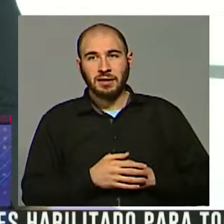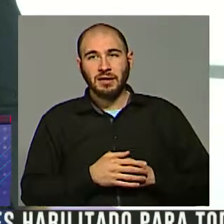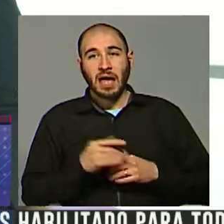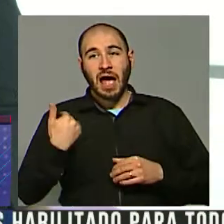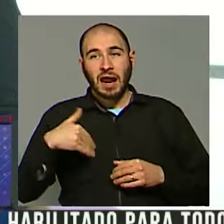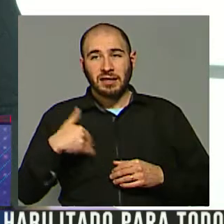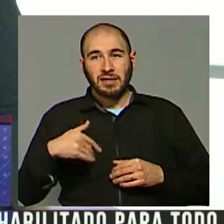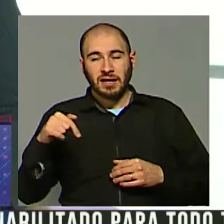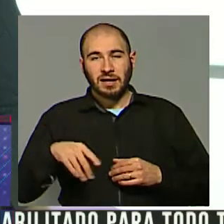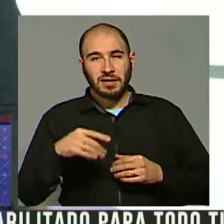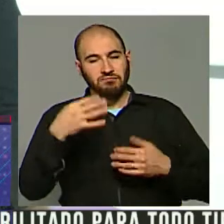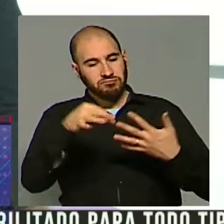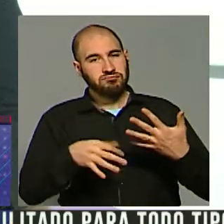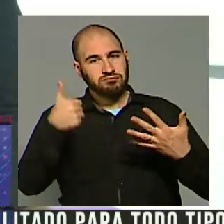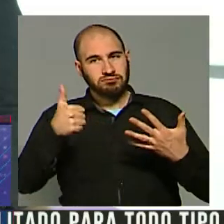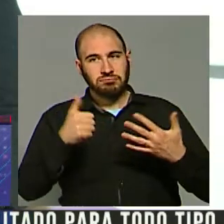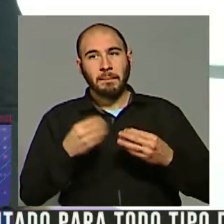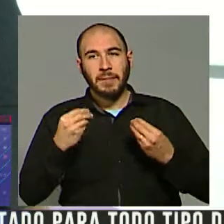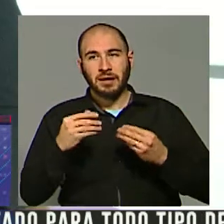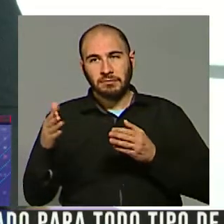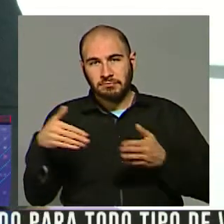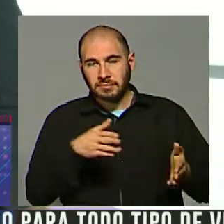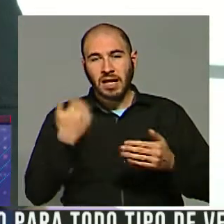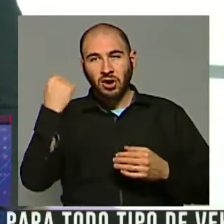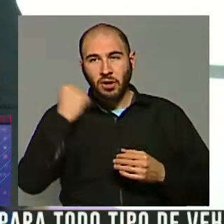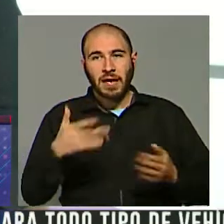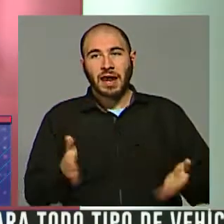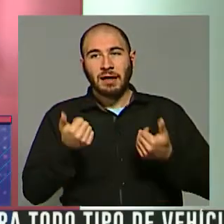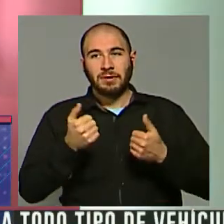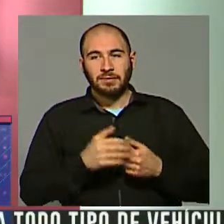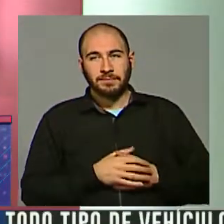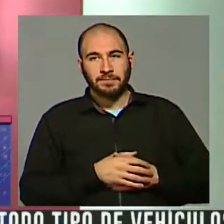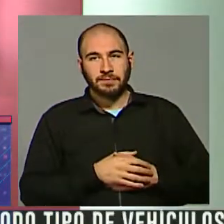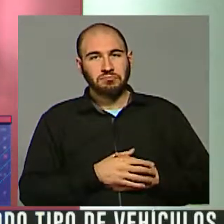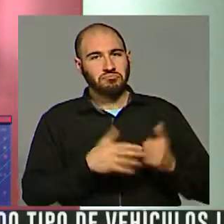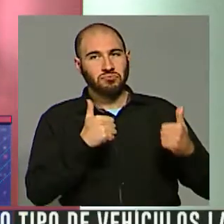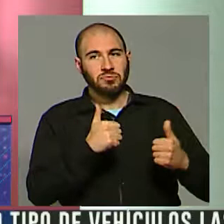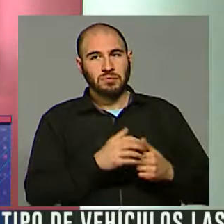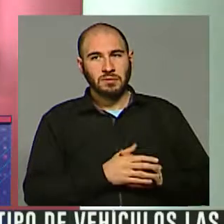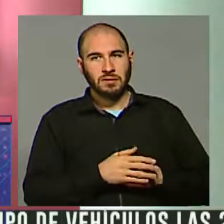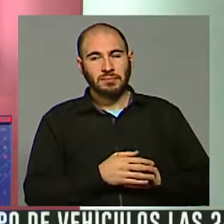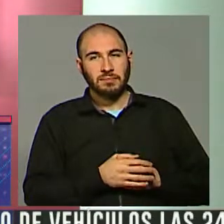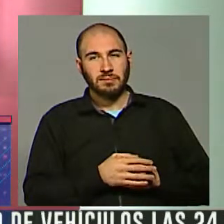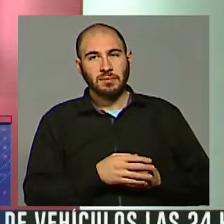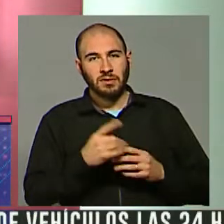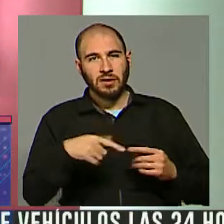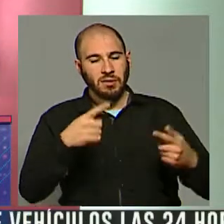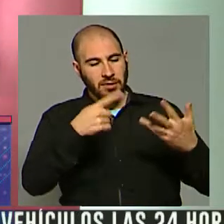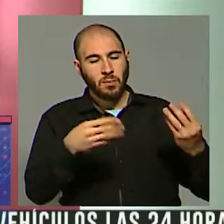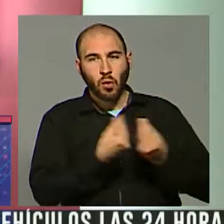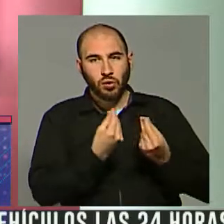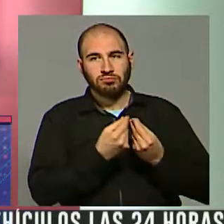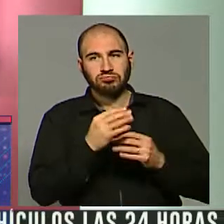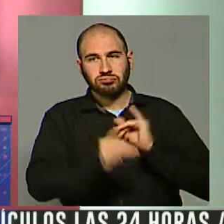y que Argentina está haciendo los deberes como corresponde para encauzar la economía lo más rápido posible. Bueno, perfecto, José. El panorama muy amplio y completo